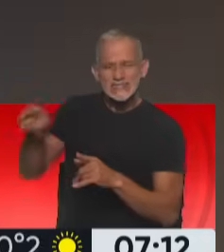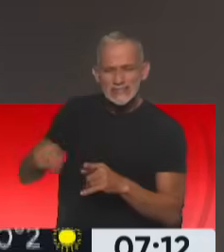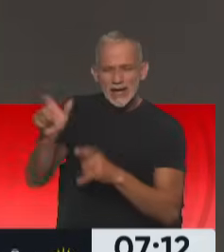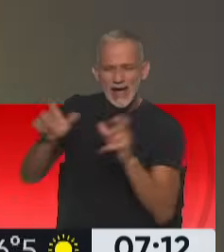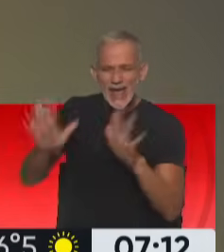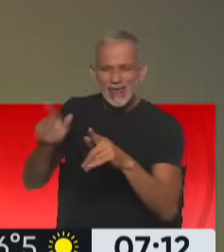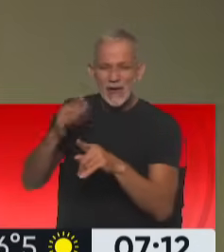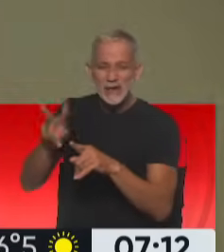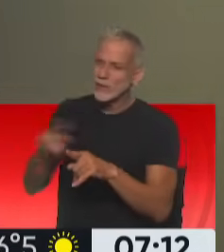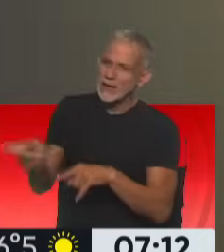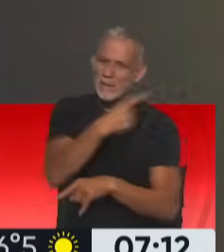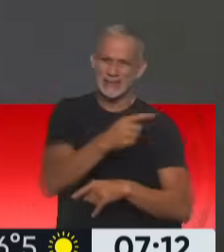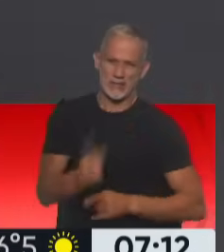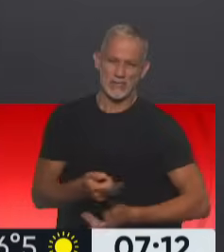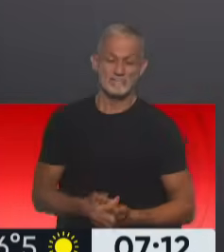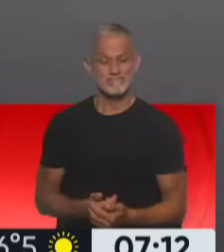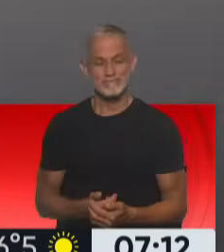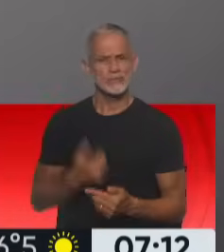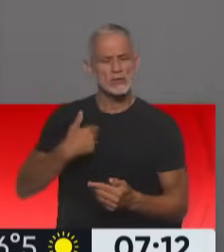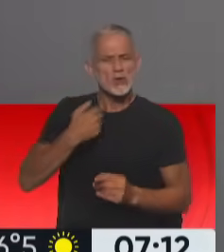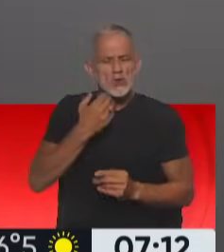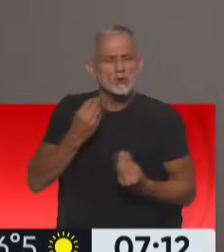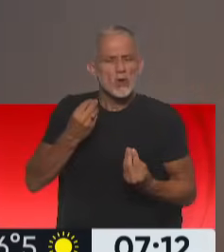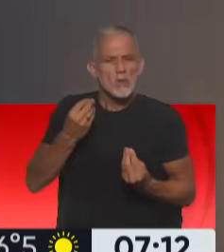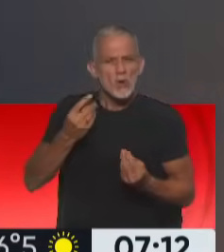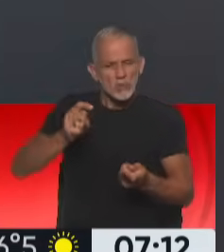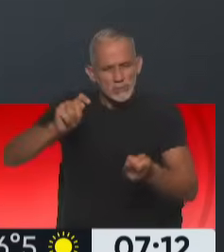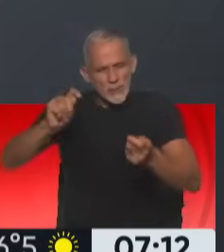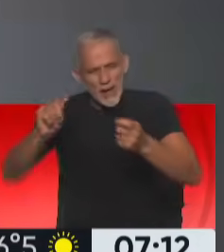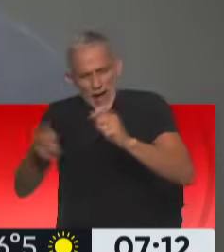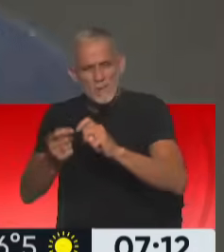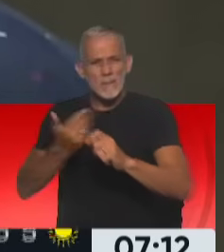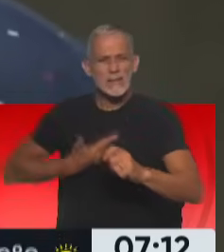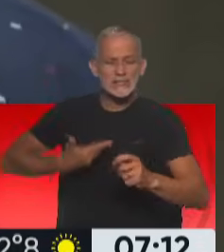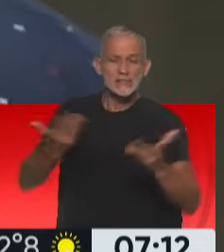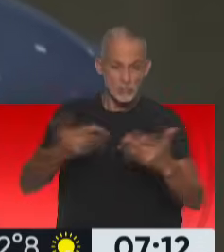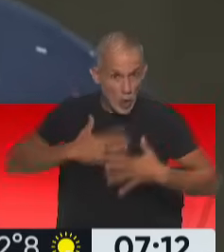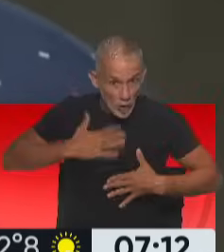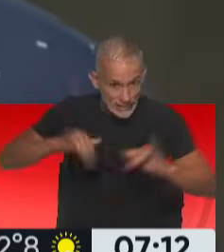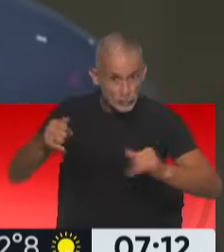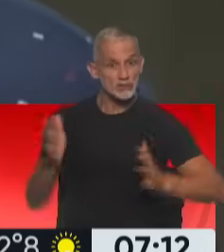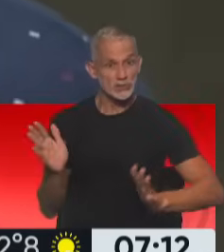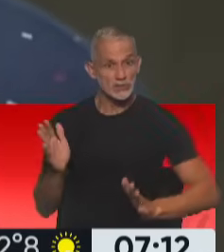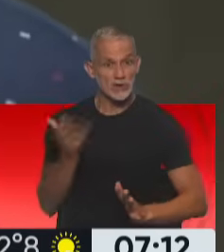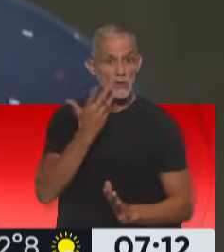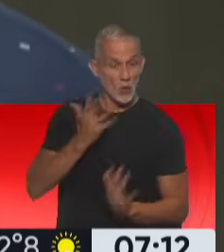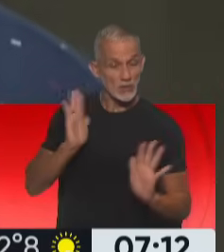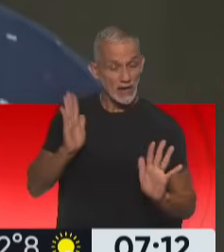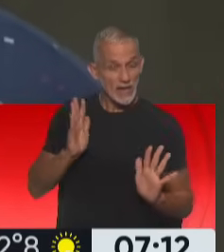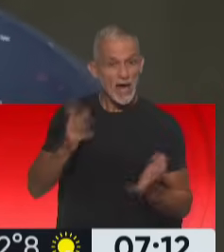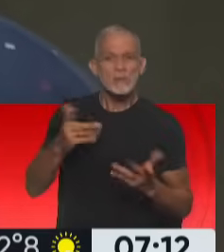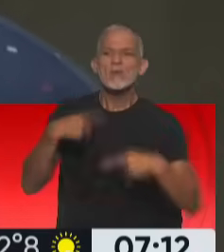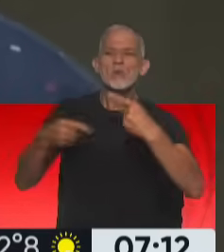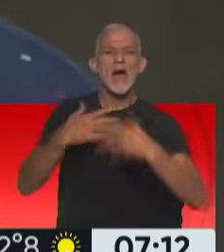momento. Yo no estoy viendo muy claro el tema de la transición. Pues nos alegramos por esta situación y nos gustaría realmente